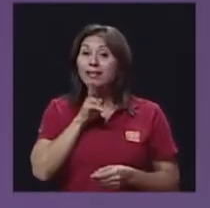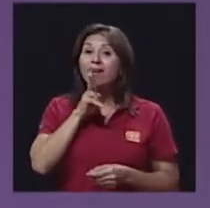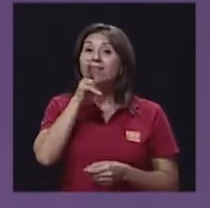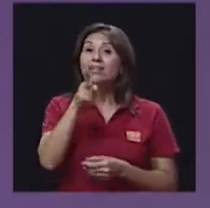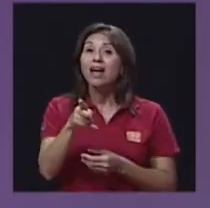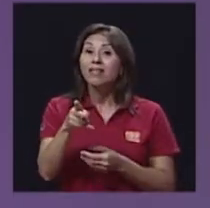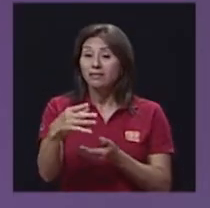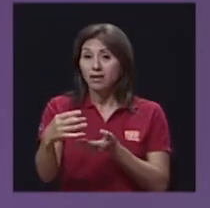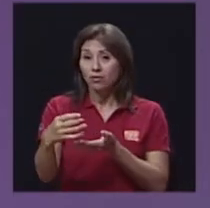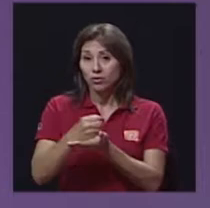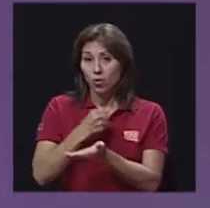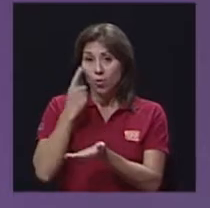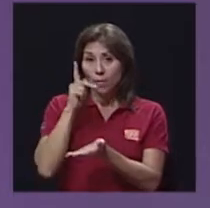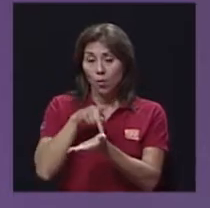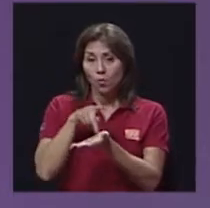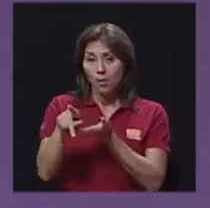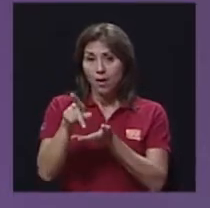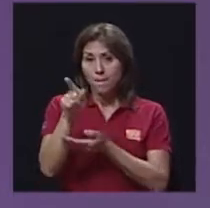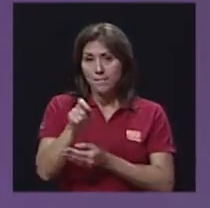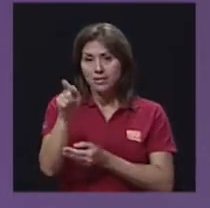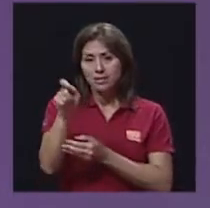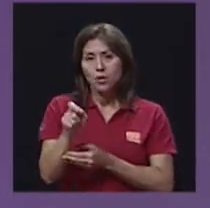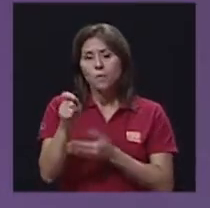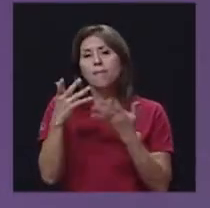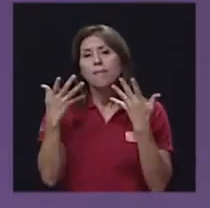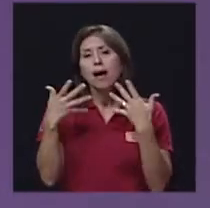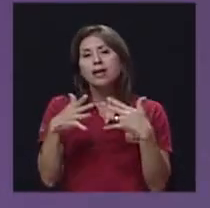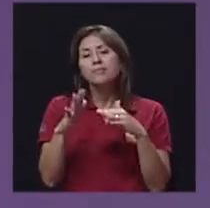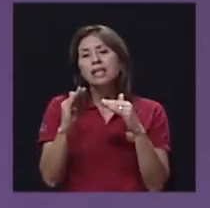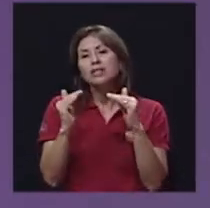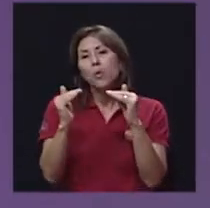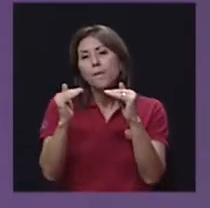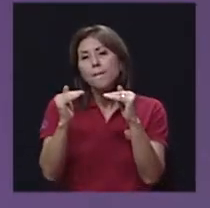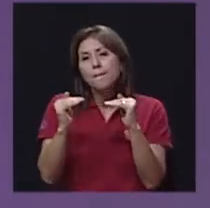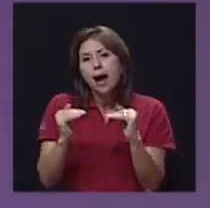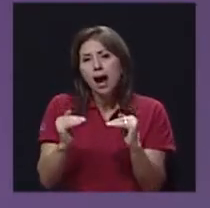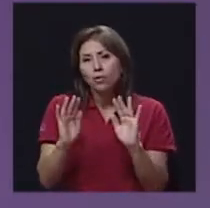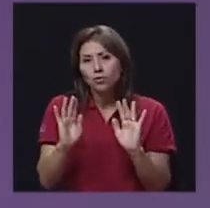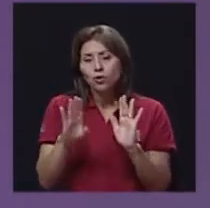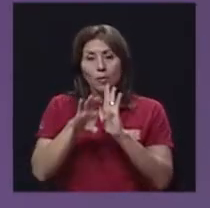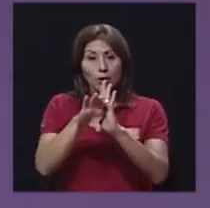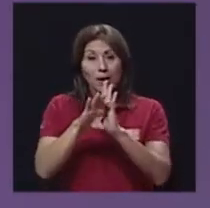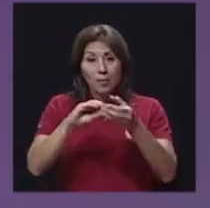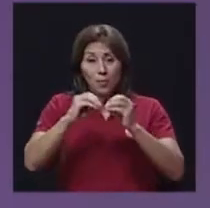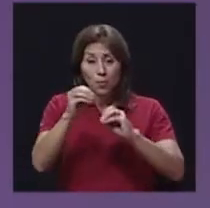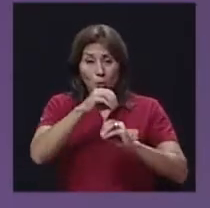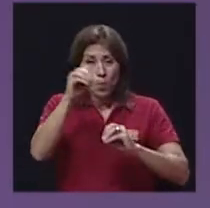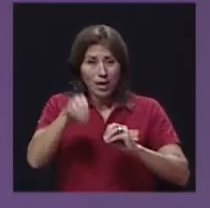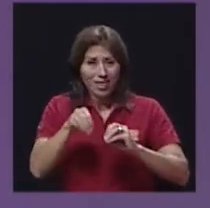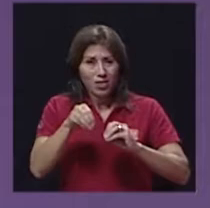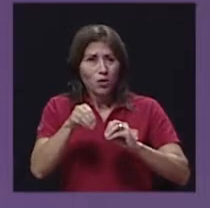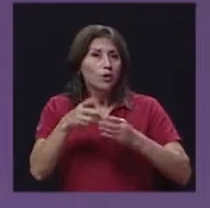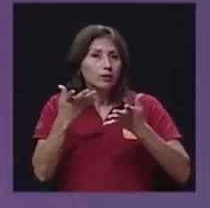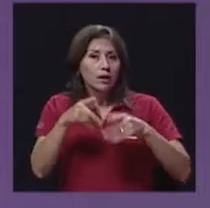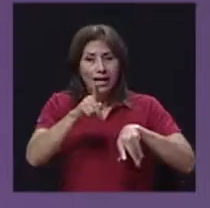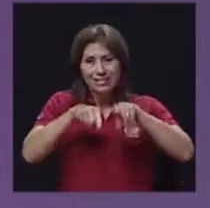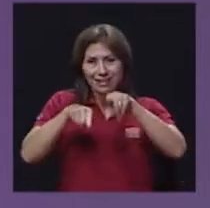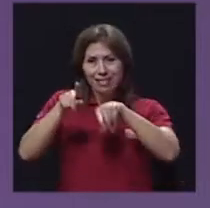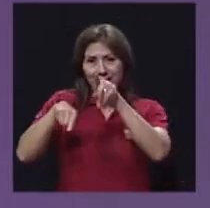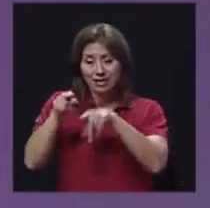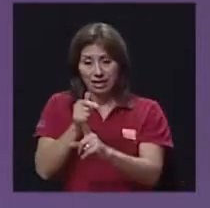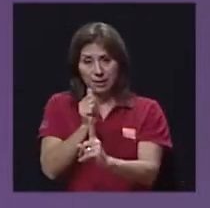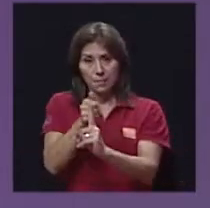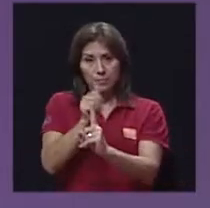más bien son bajos. Por ejemplo, el promedio se está diciendo de estadísticas que provienen del mismo Poder